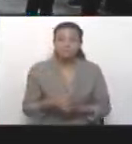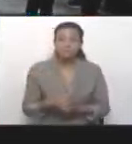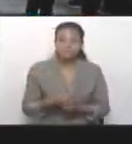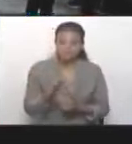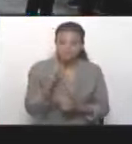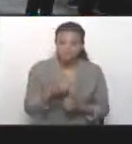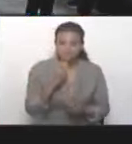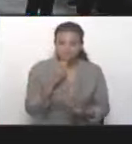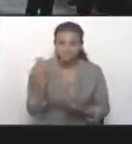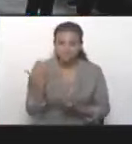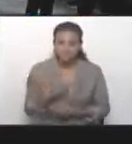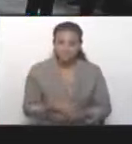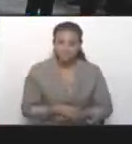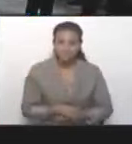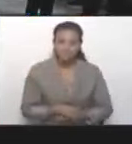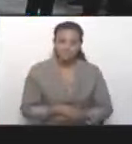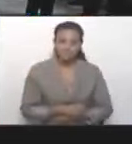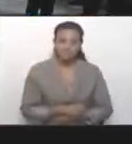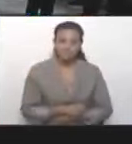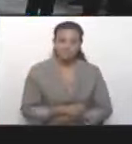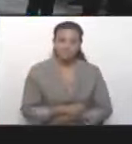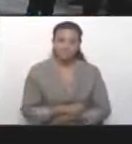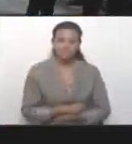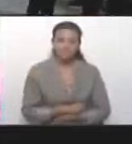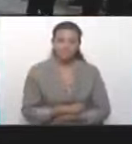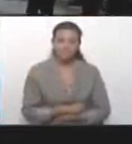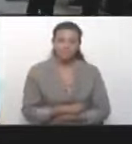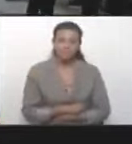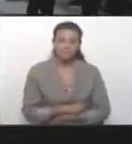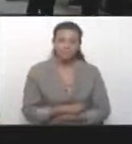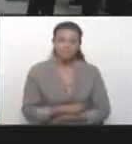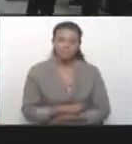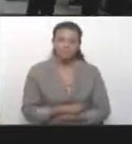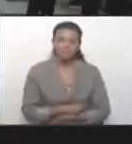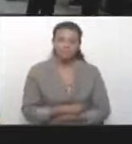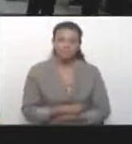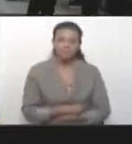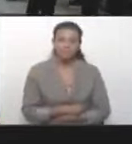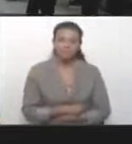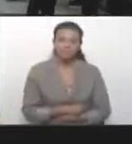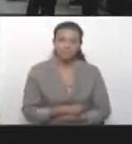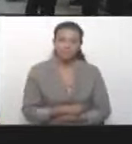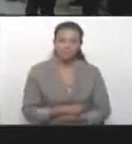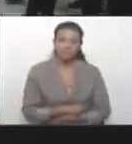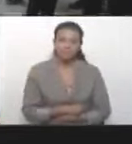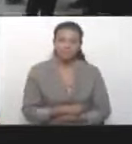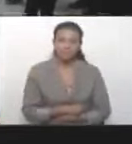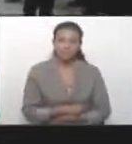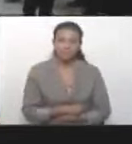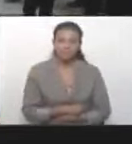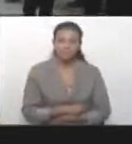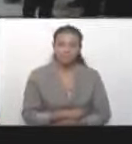pueden. Lo que uno pide aquí, ah, a petición del público.